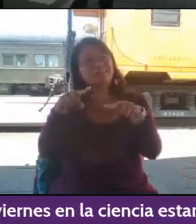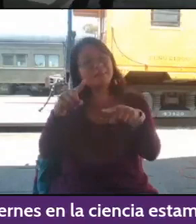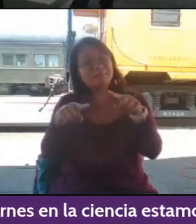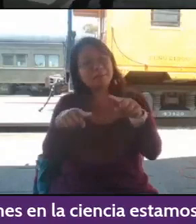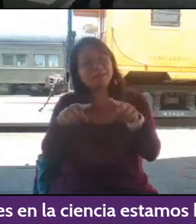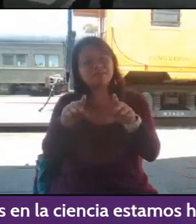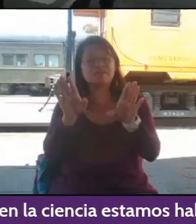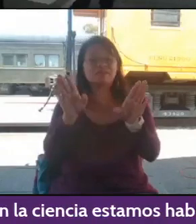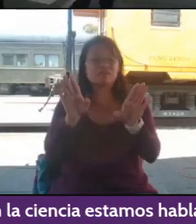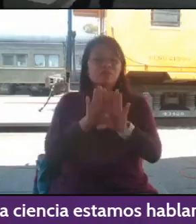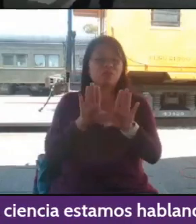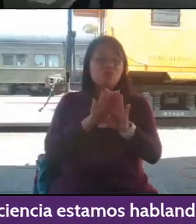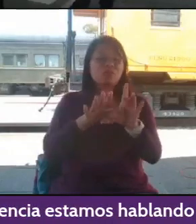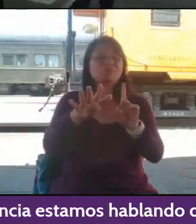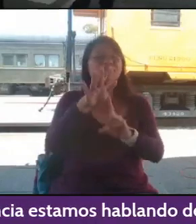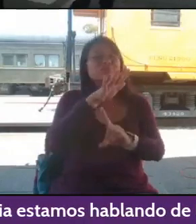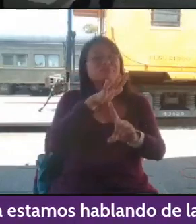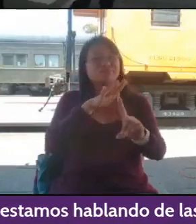este momento, ¿no?